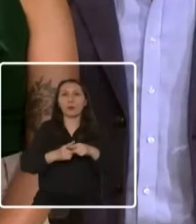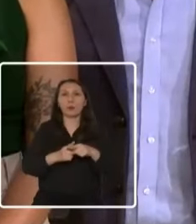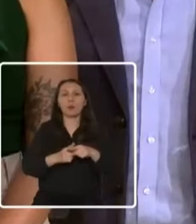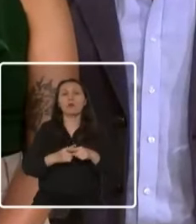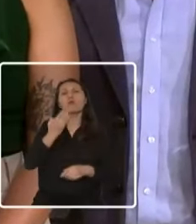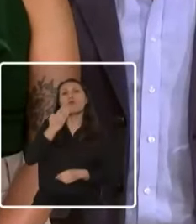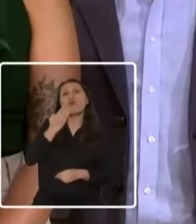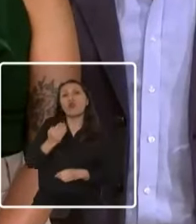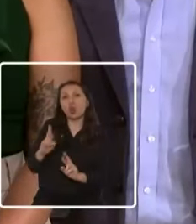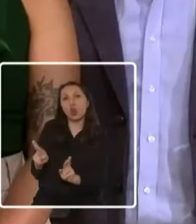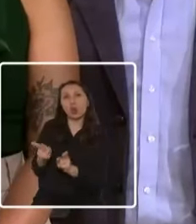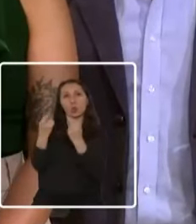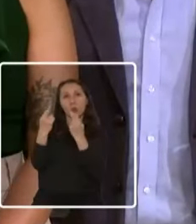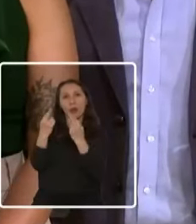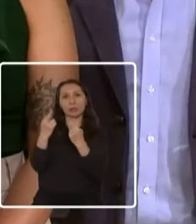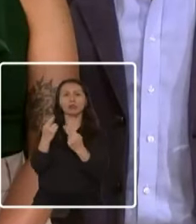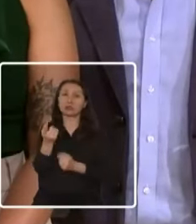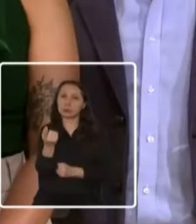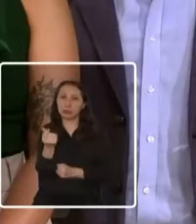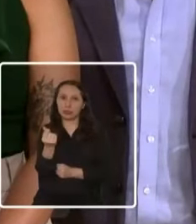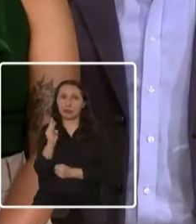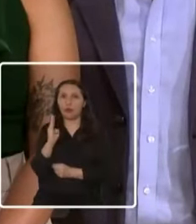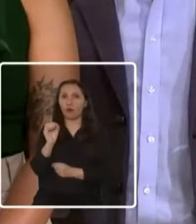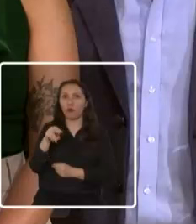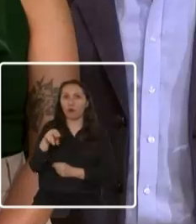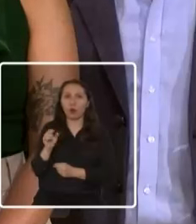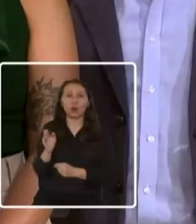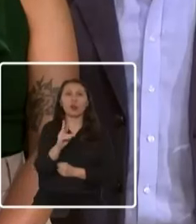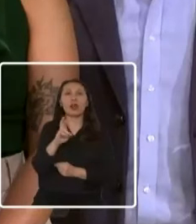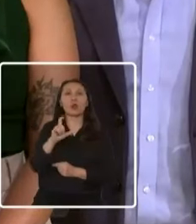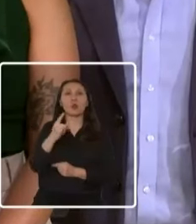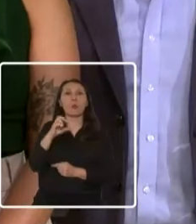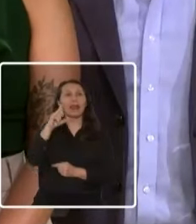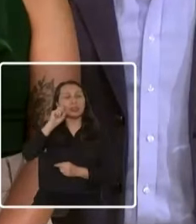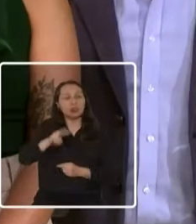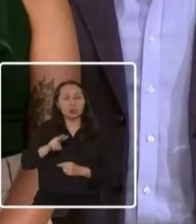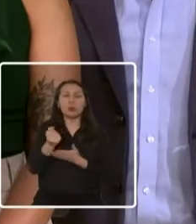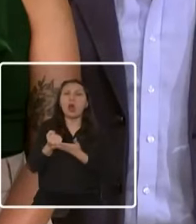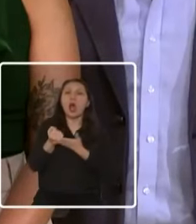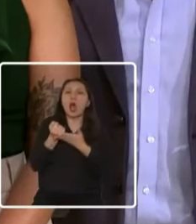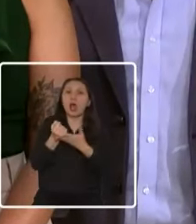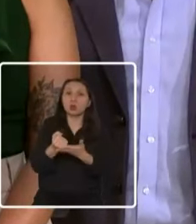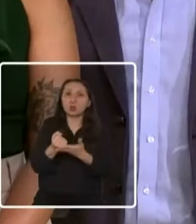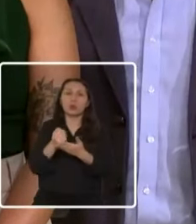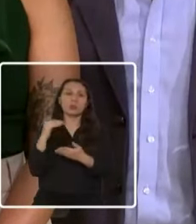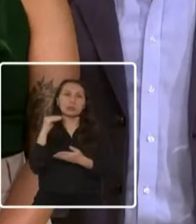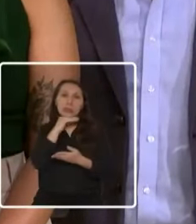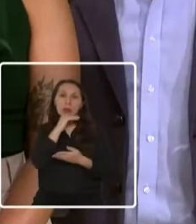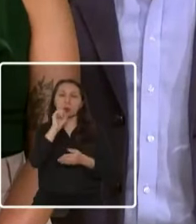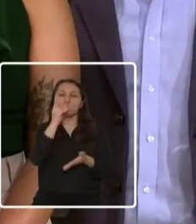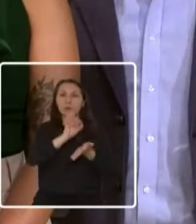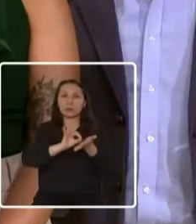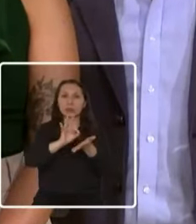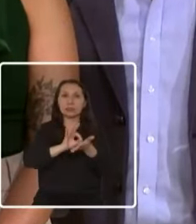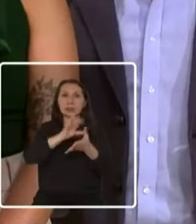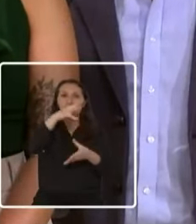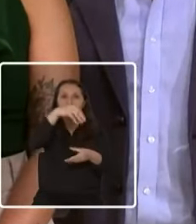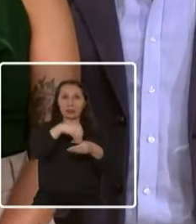del denominado bono de recuperación. El bono de recuperación está a cargo como ayuda temprana de la Subsecretaría del